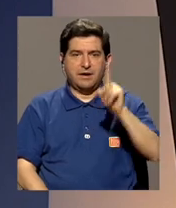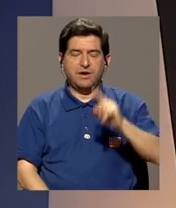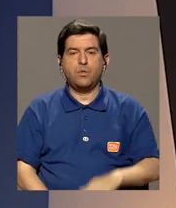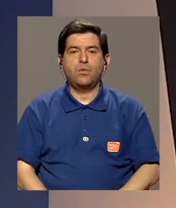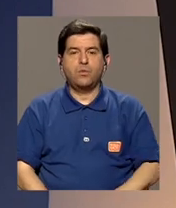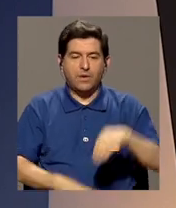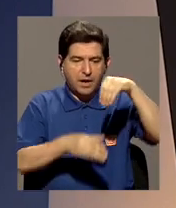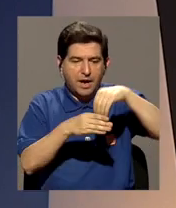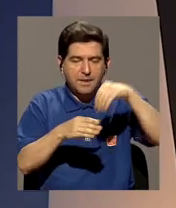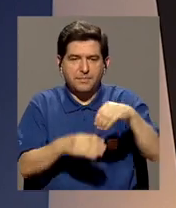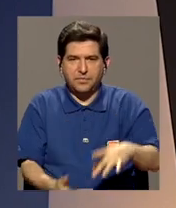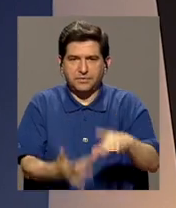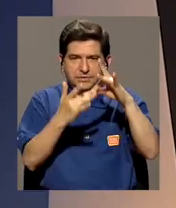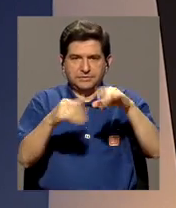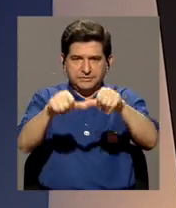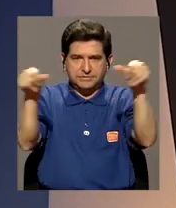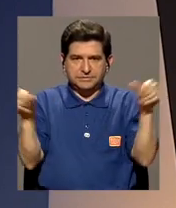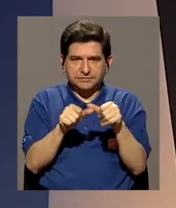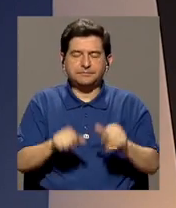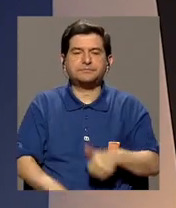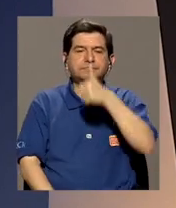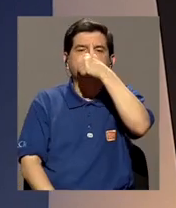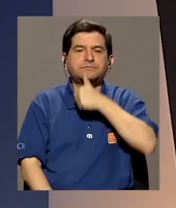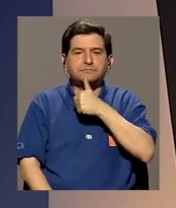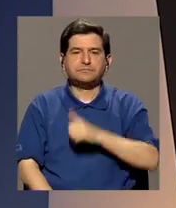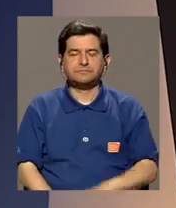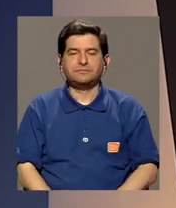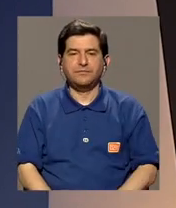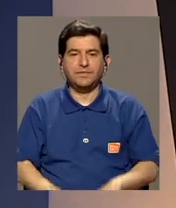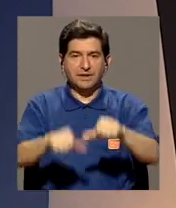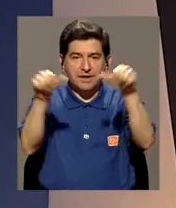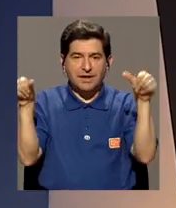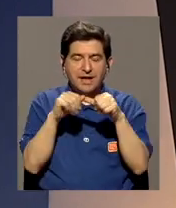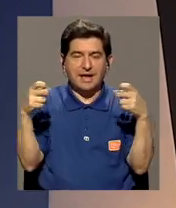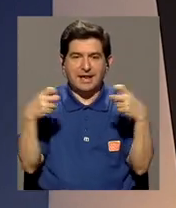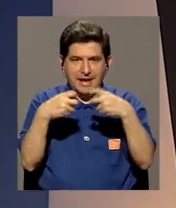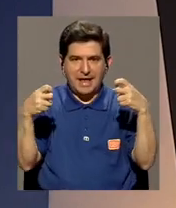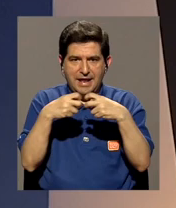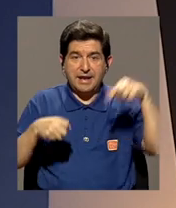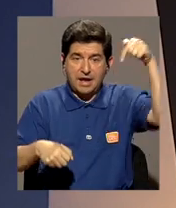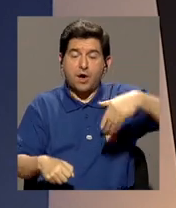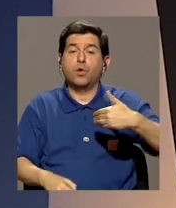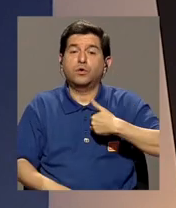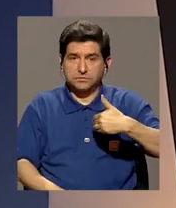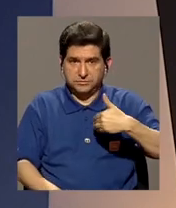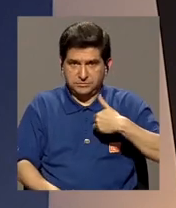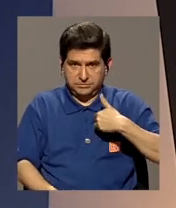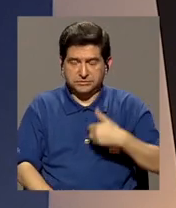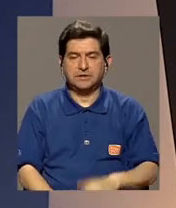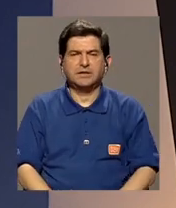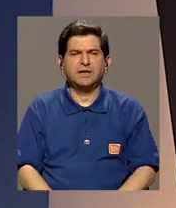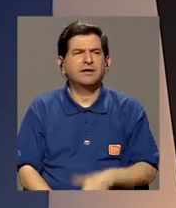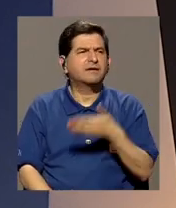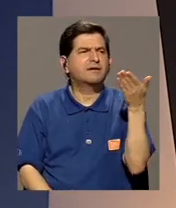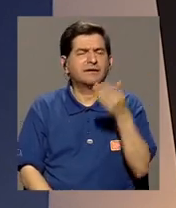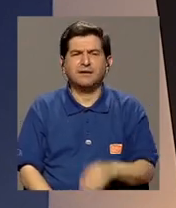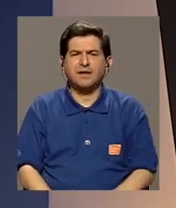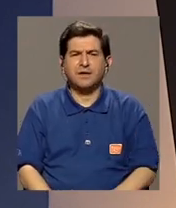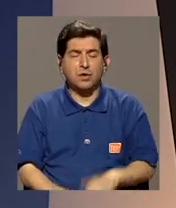adicional del sector privado pero en este en el sector eléctrico hoy más bien tenemos un